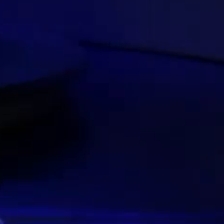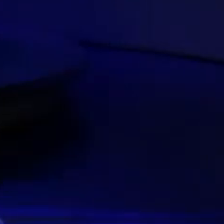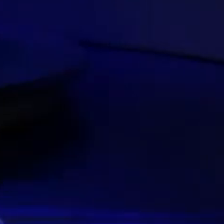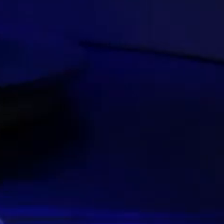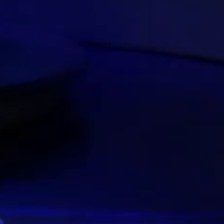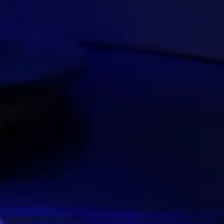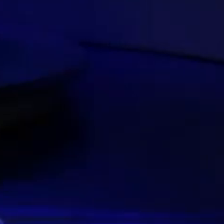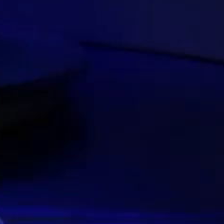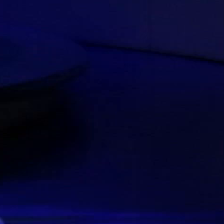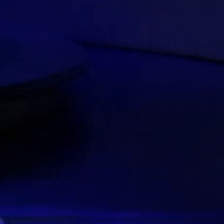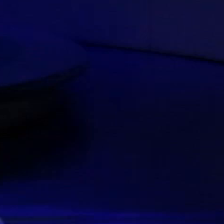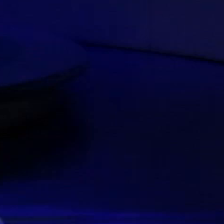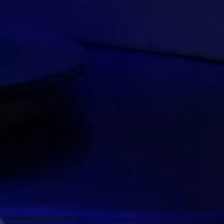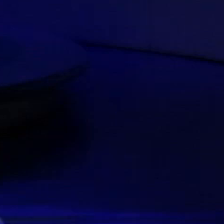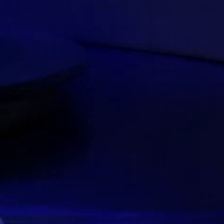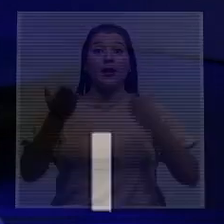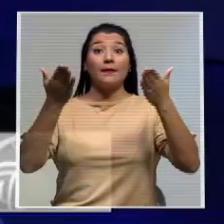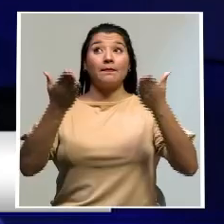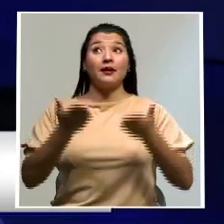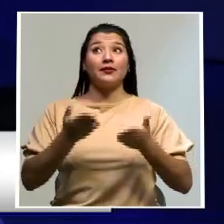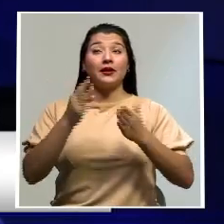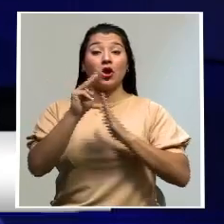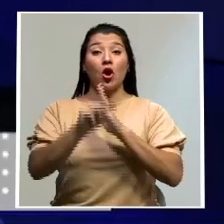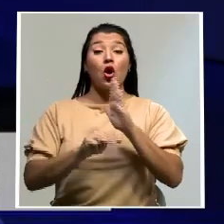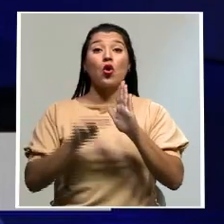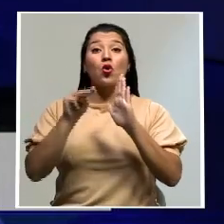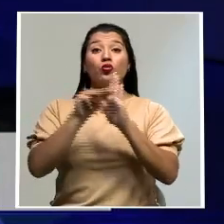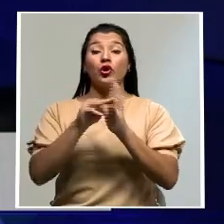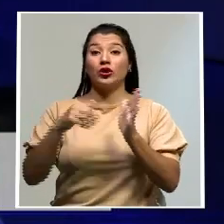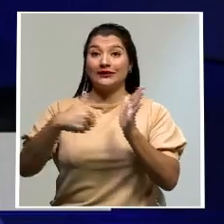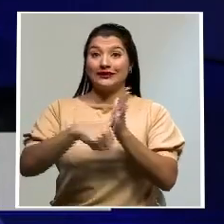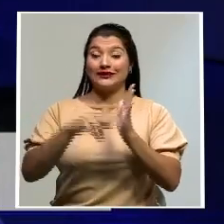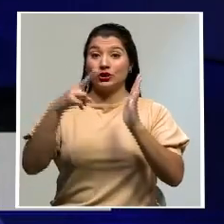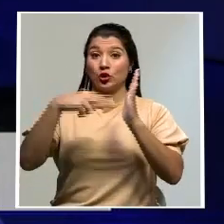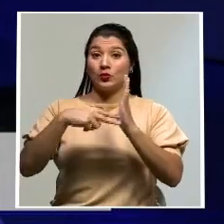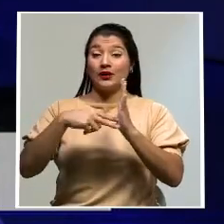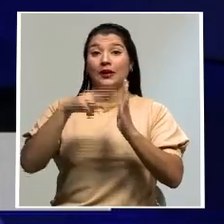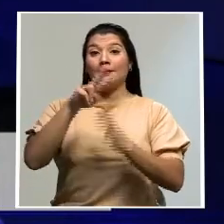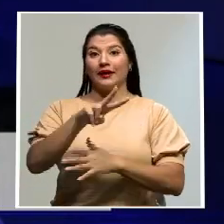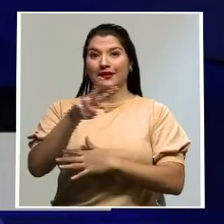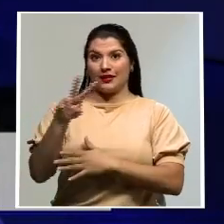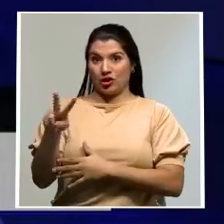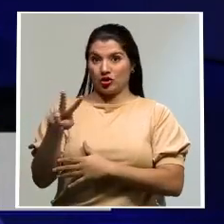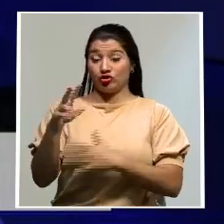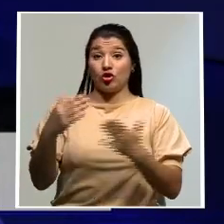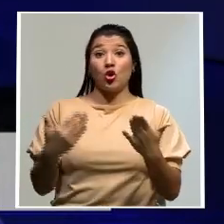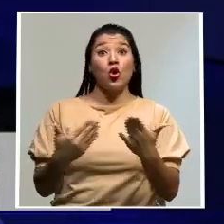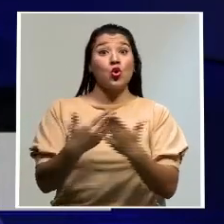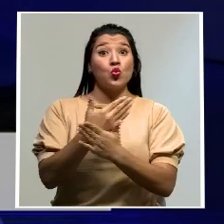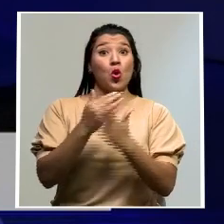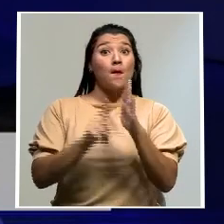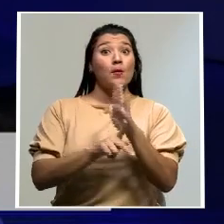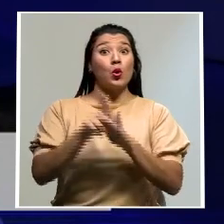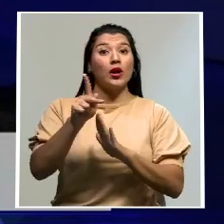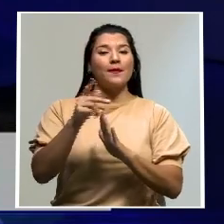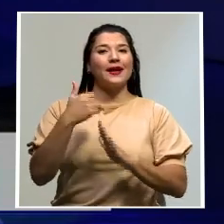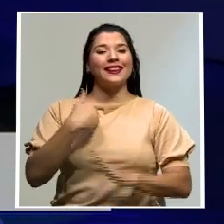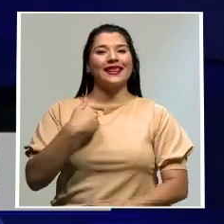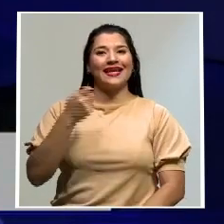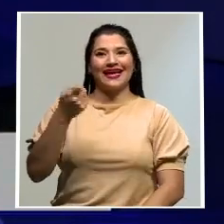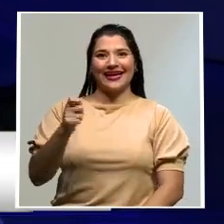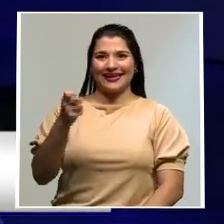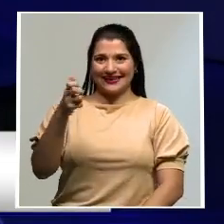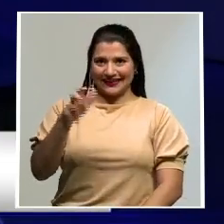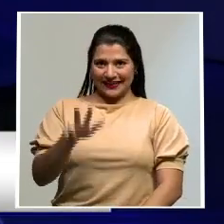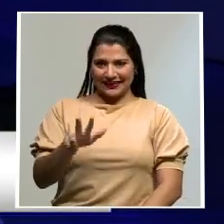Buenas noches, bienvenidos a Currículo Electoral 2022, un nuevo espacio de Canal 13, desde